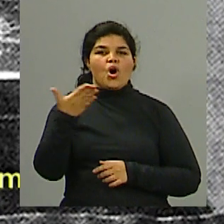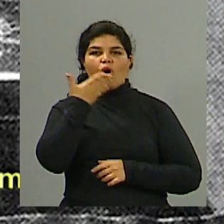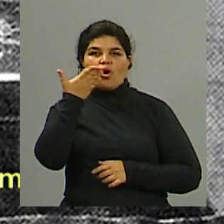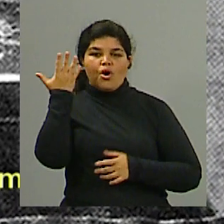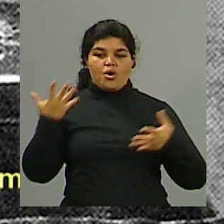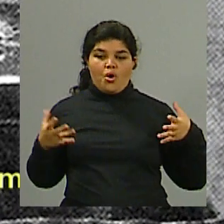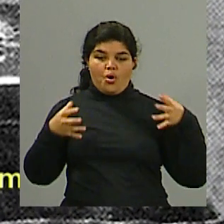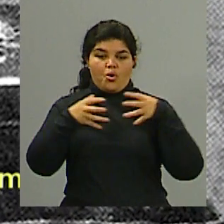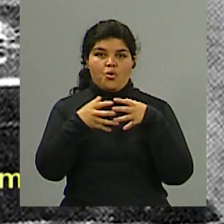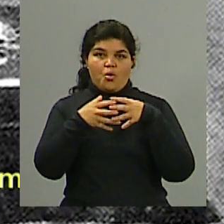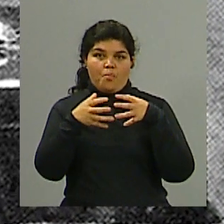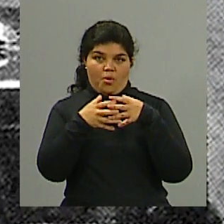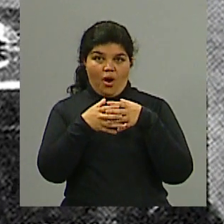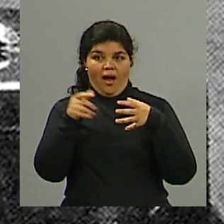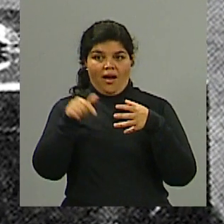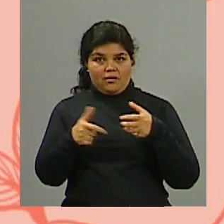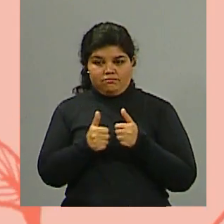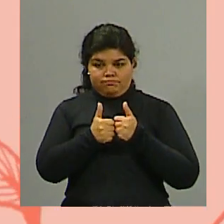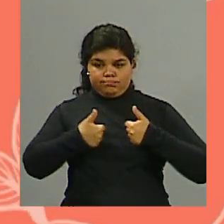Constanzi de Roma.